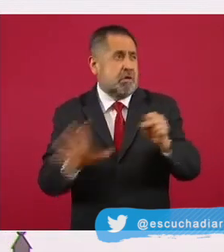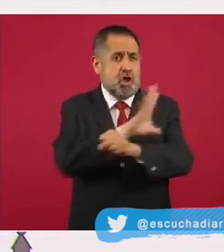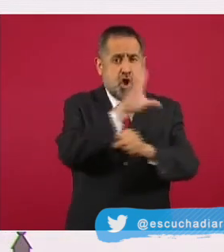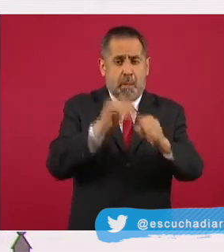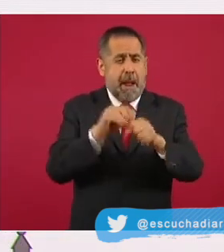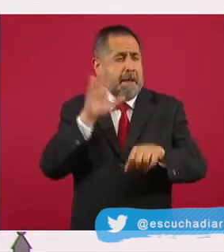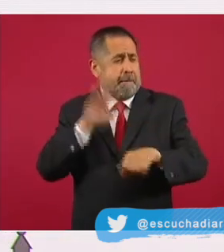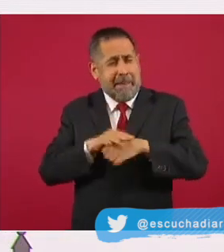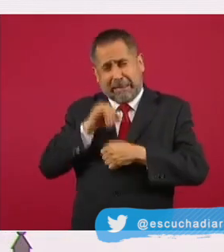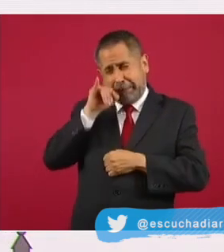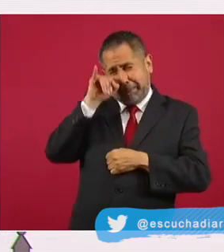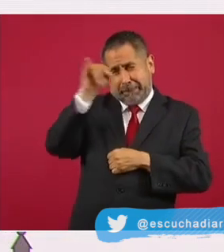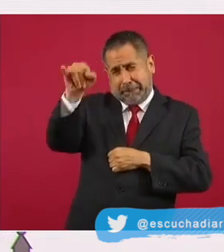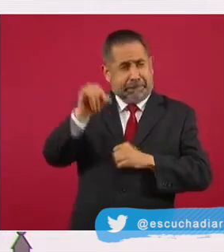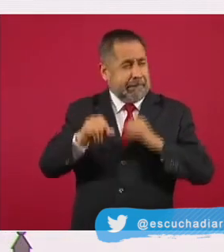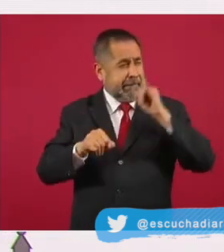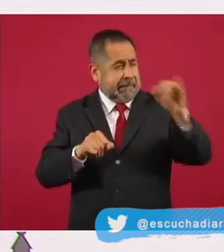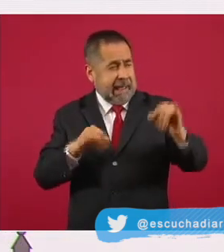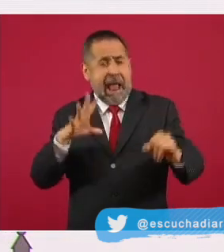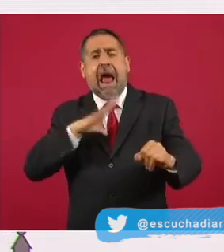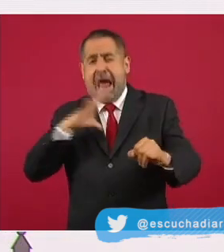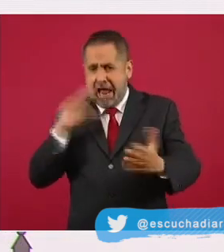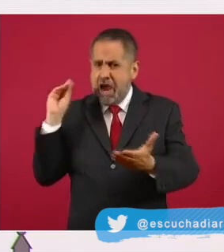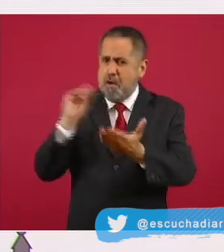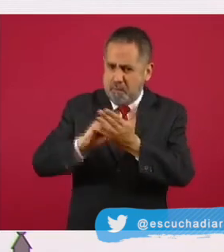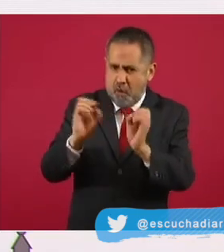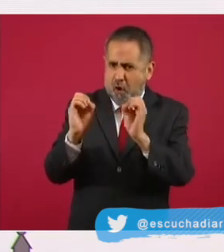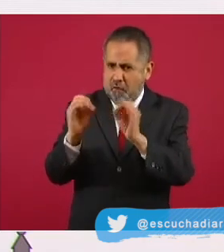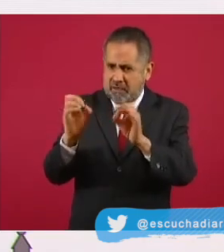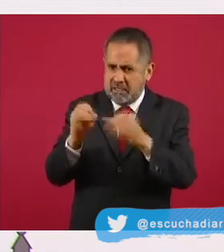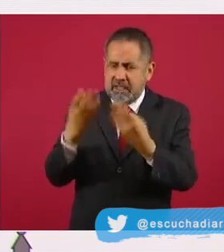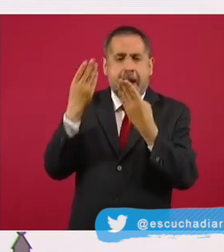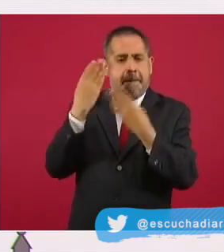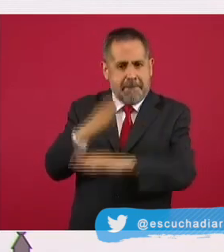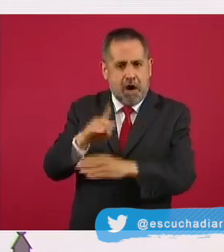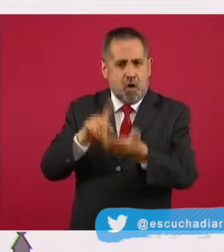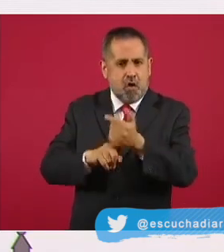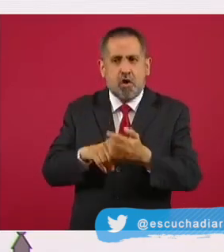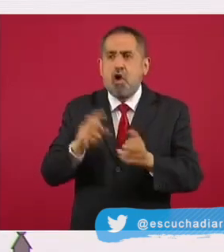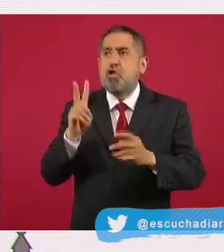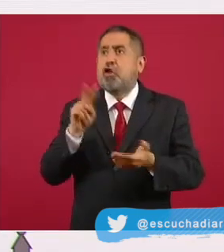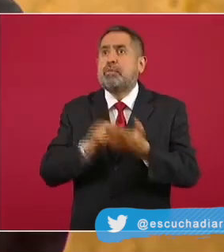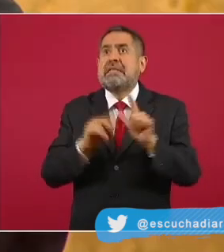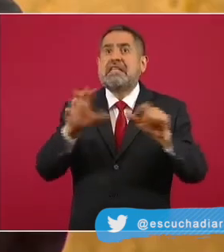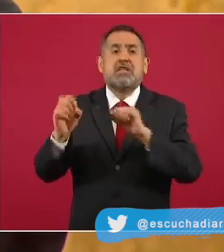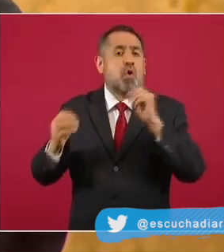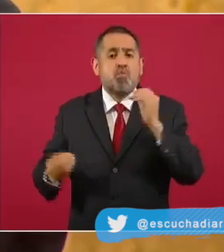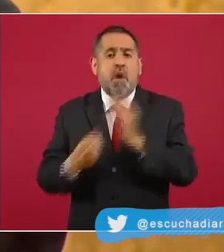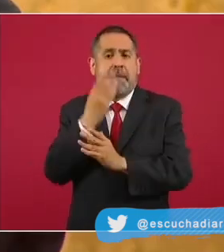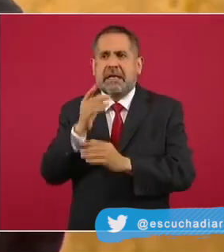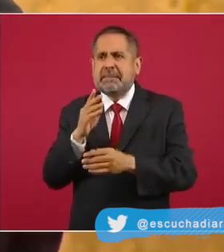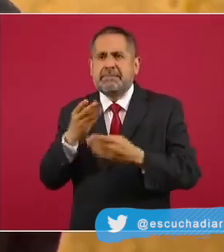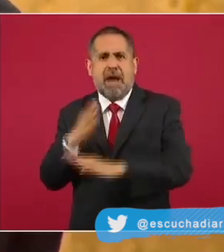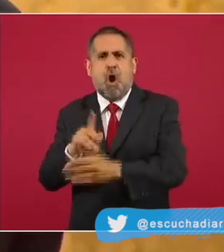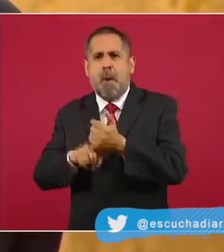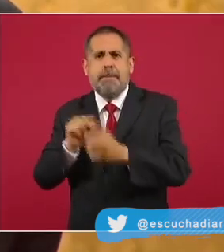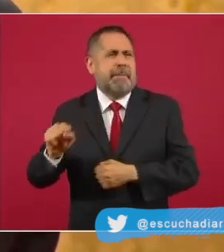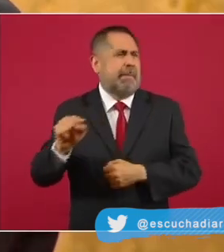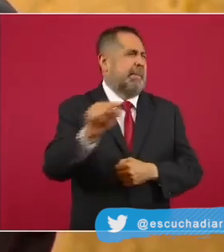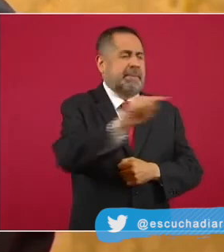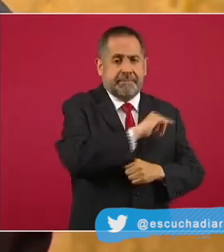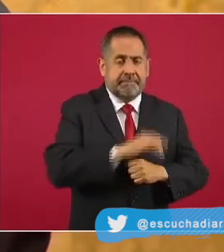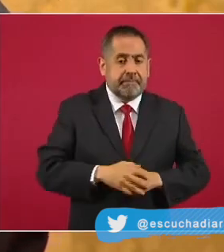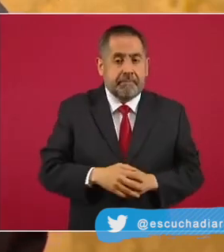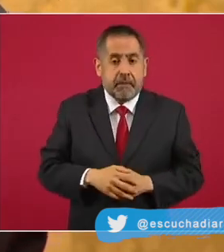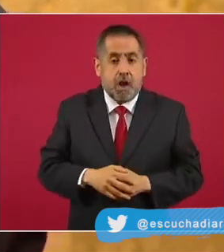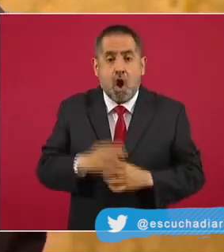más apartadas del país, con 2,700 nuevas sucursales. En materia de promoción